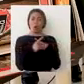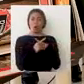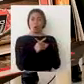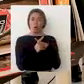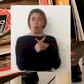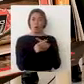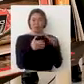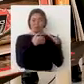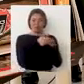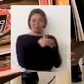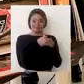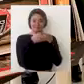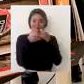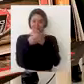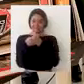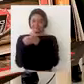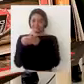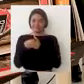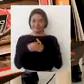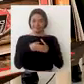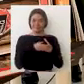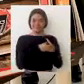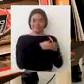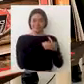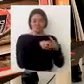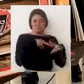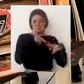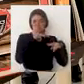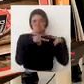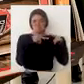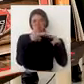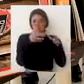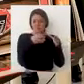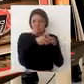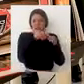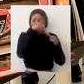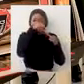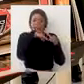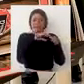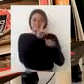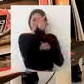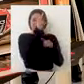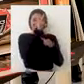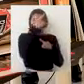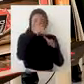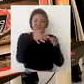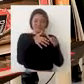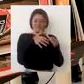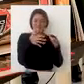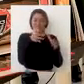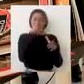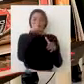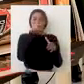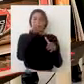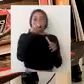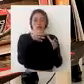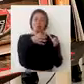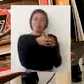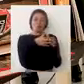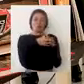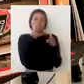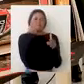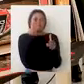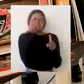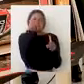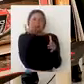grupitos, digamos, se podría decir que eran unos semilleros de directores de juego, pero inicialmente